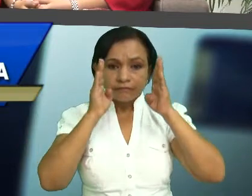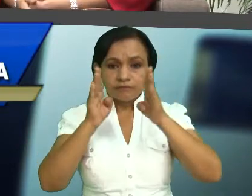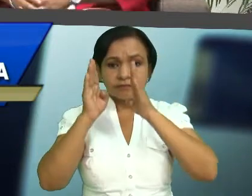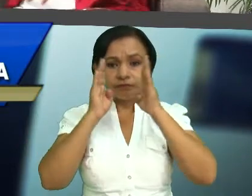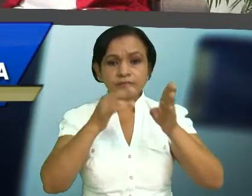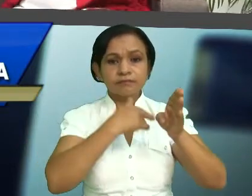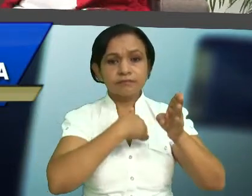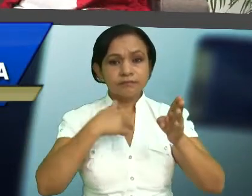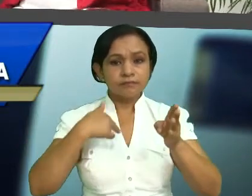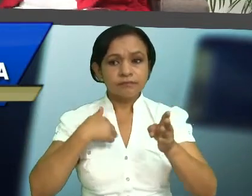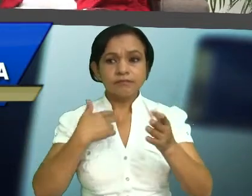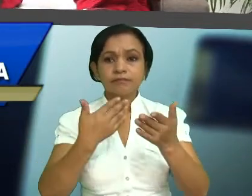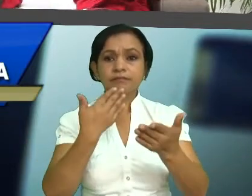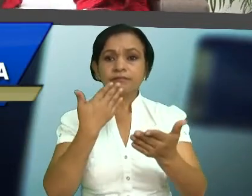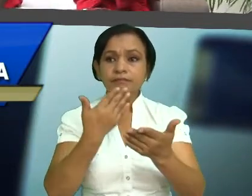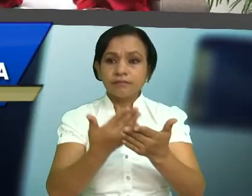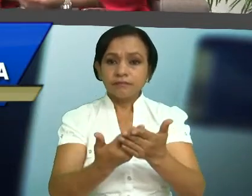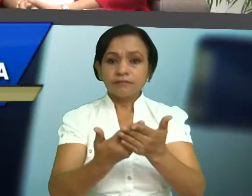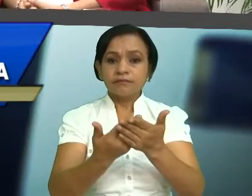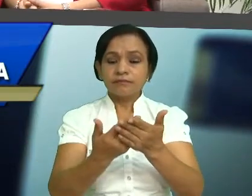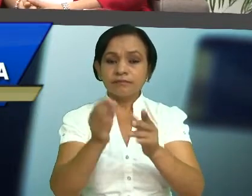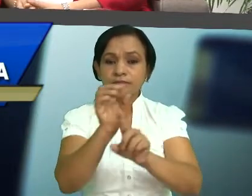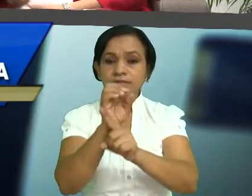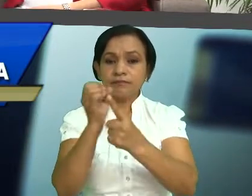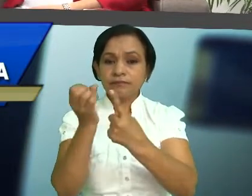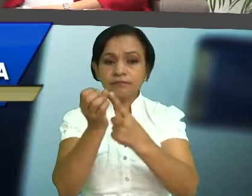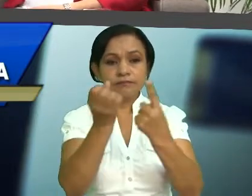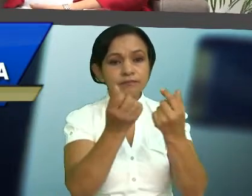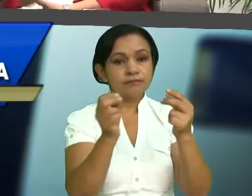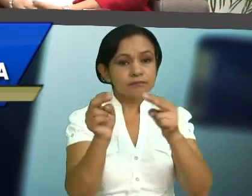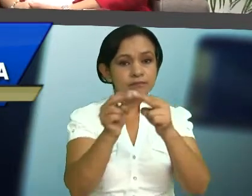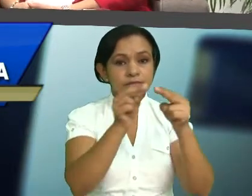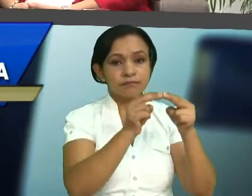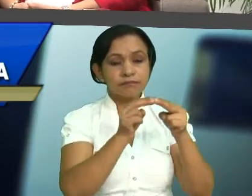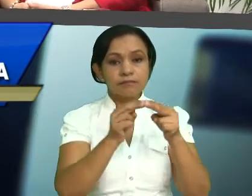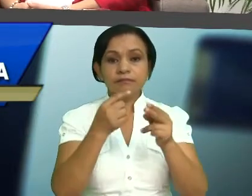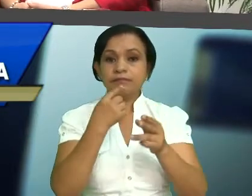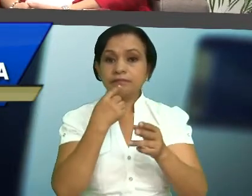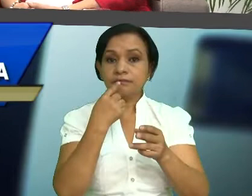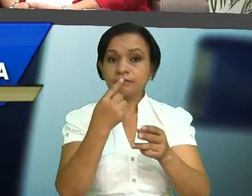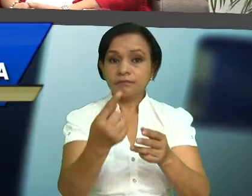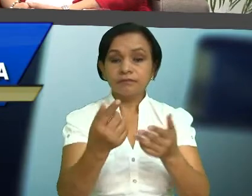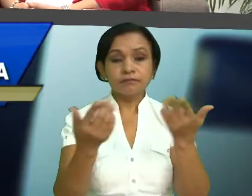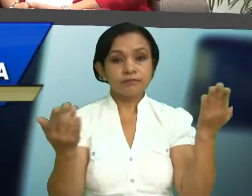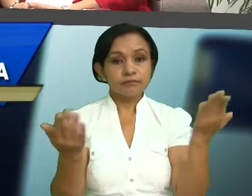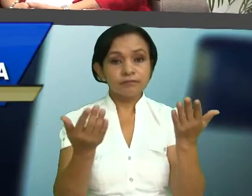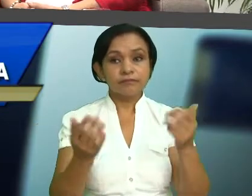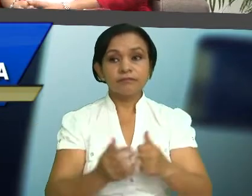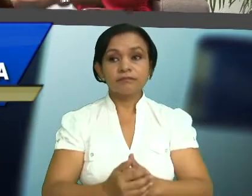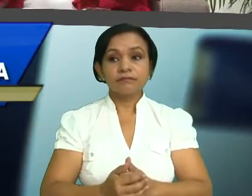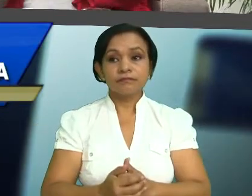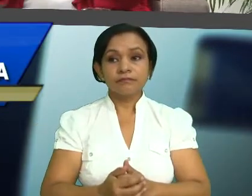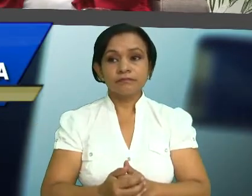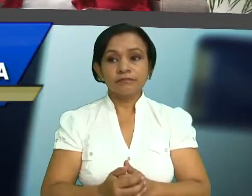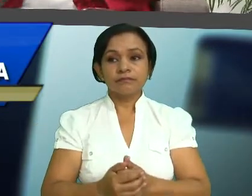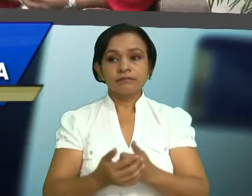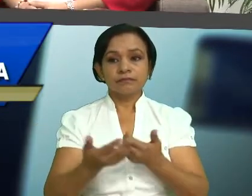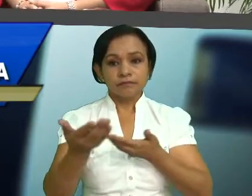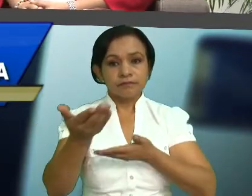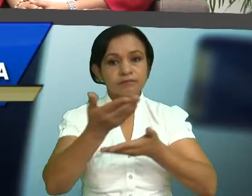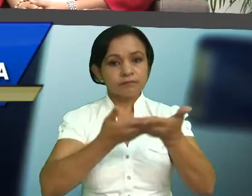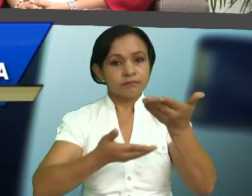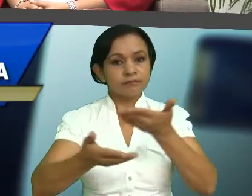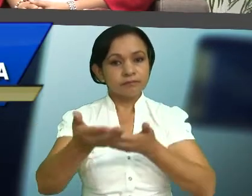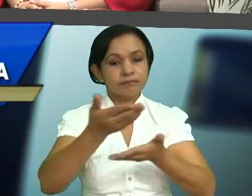está sucediendo gracias a esa organización. Pero sobre todo aquí lo que hay que destacar también es la confianza que